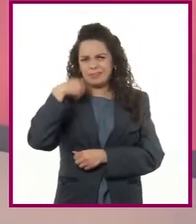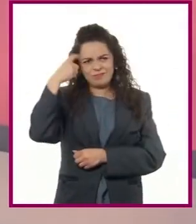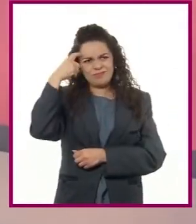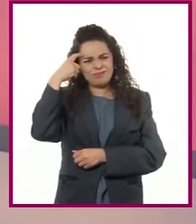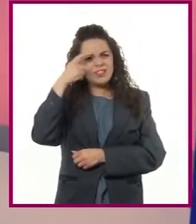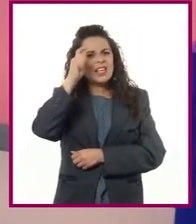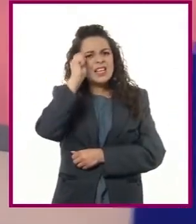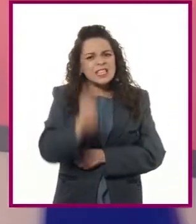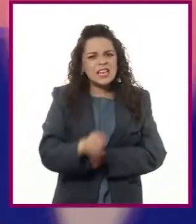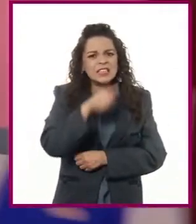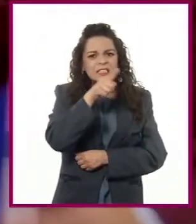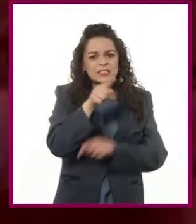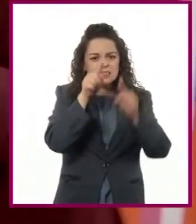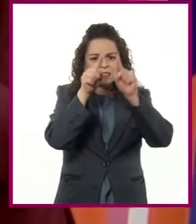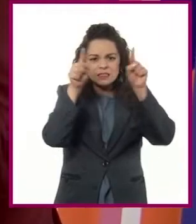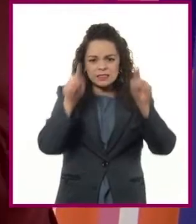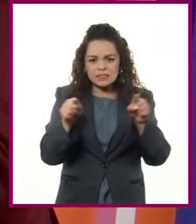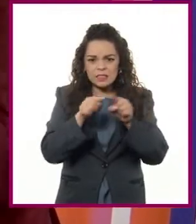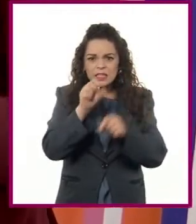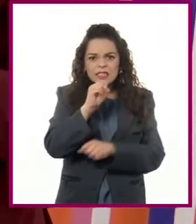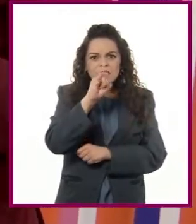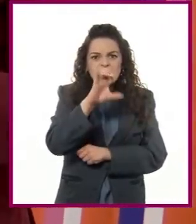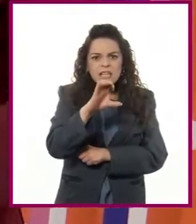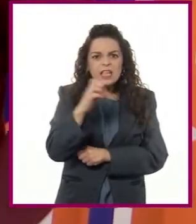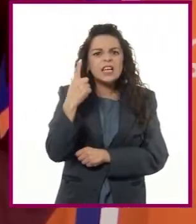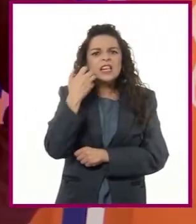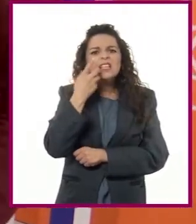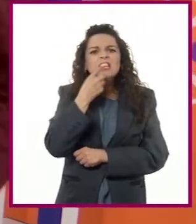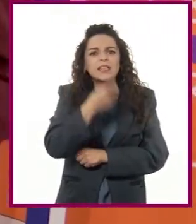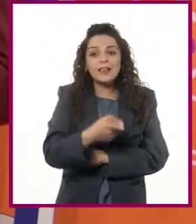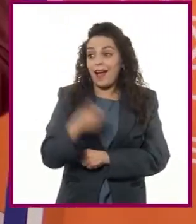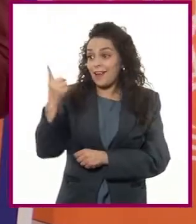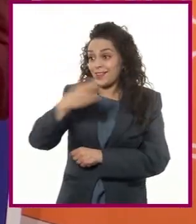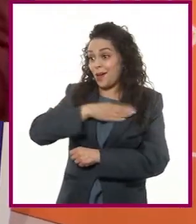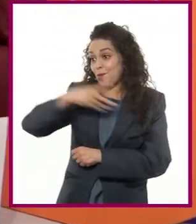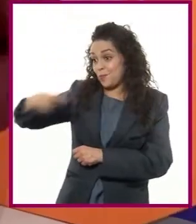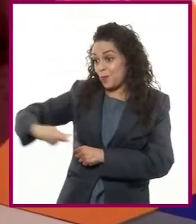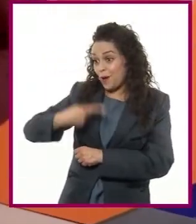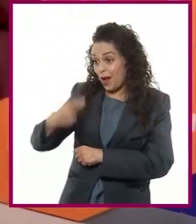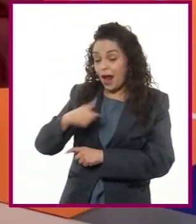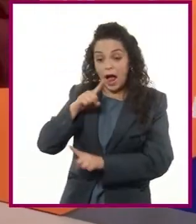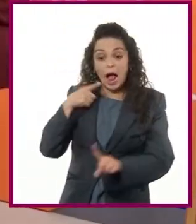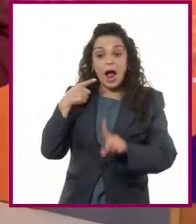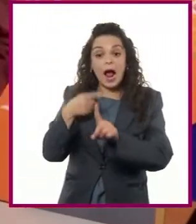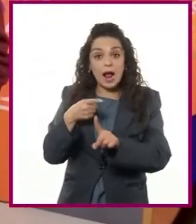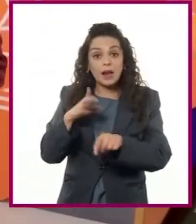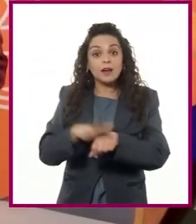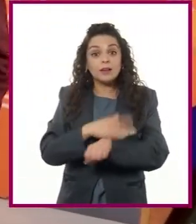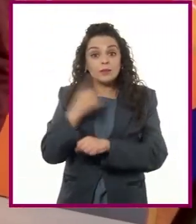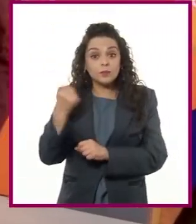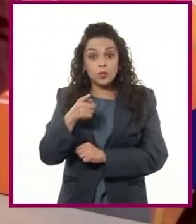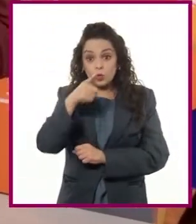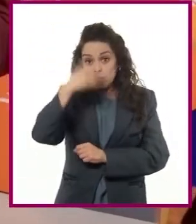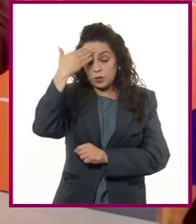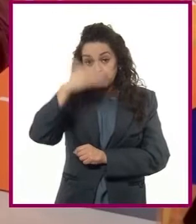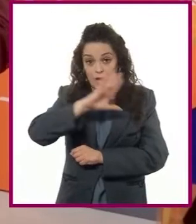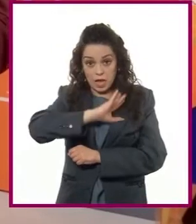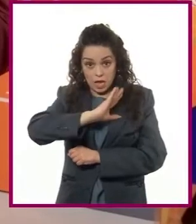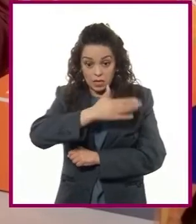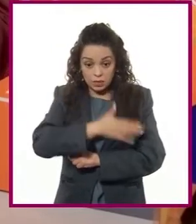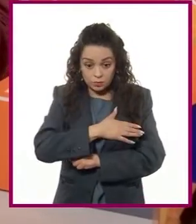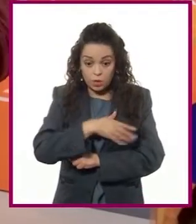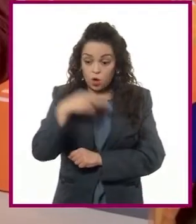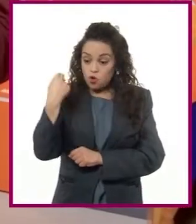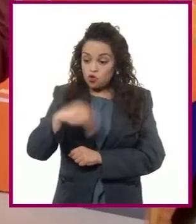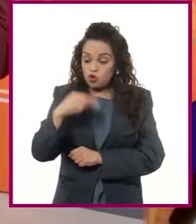¿Qué significa? Qué bueno que lo preguntas. Eso lo hice porque, como sabes, en español, el nombre